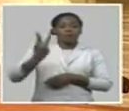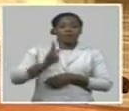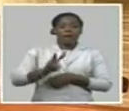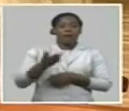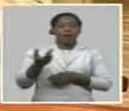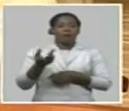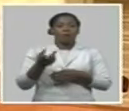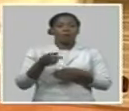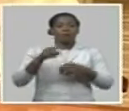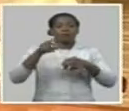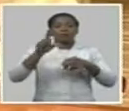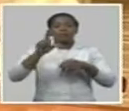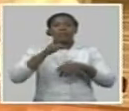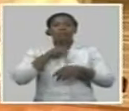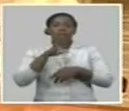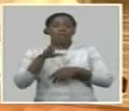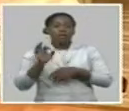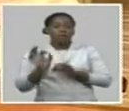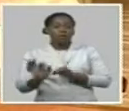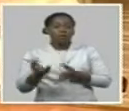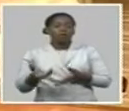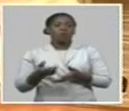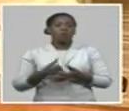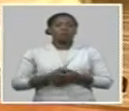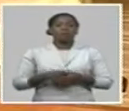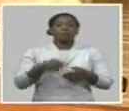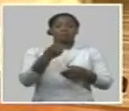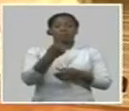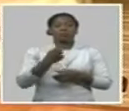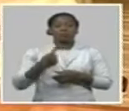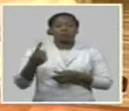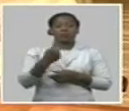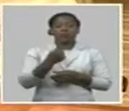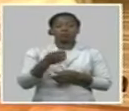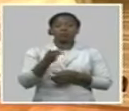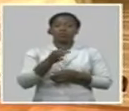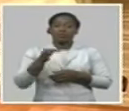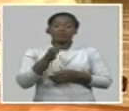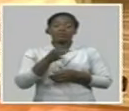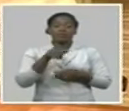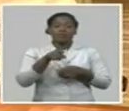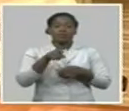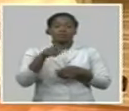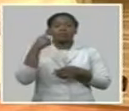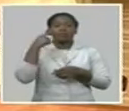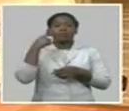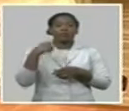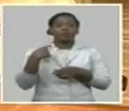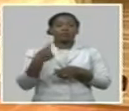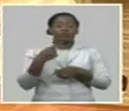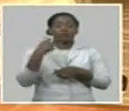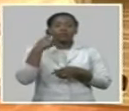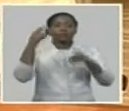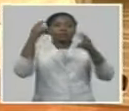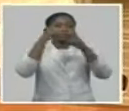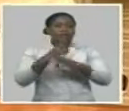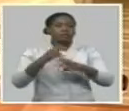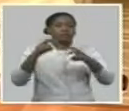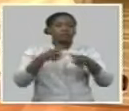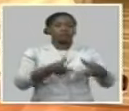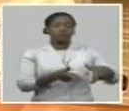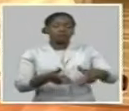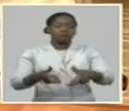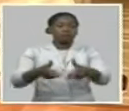o sea que tenemos diariamente un despacho municipios municipios para ver dónde no le llegamos con el agua y como lo